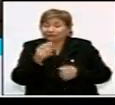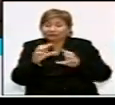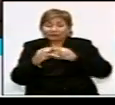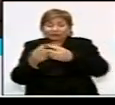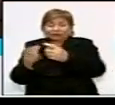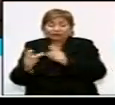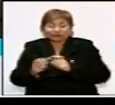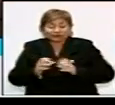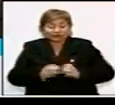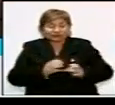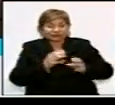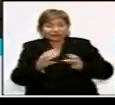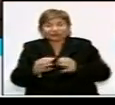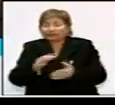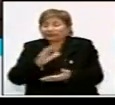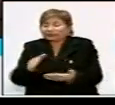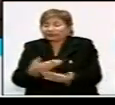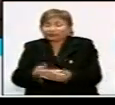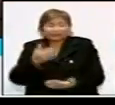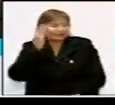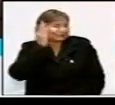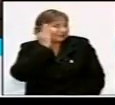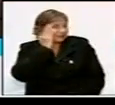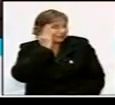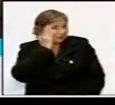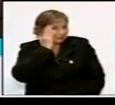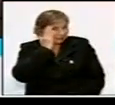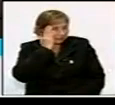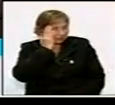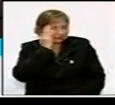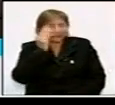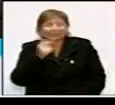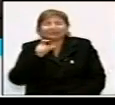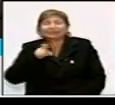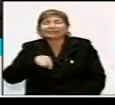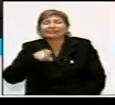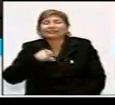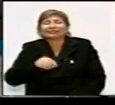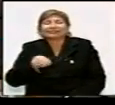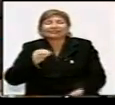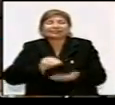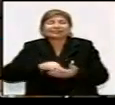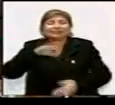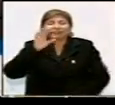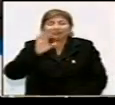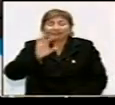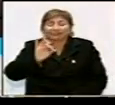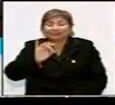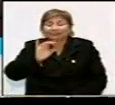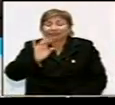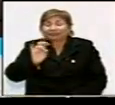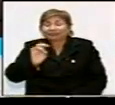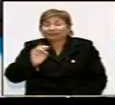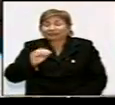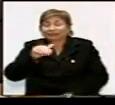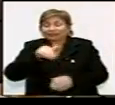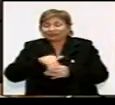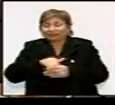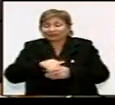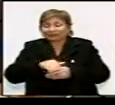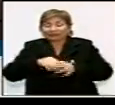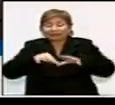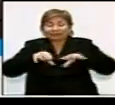bancadas como todos sabemos acá lo que necesitamos son más de 87 otros aprobar la